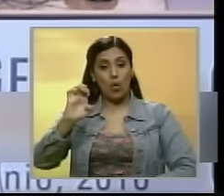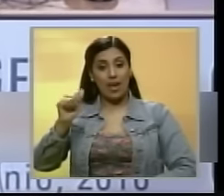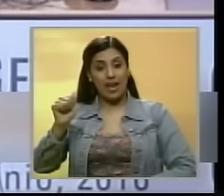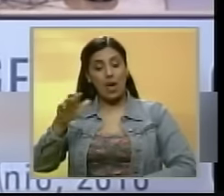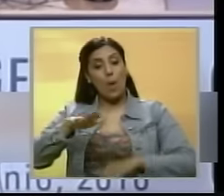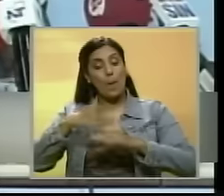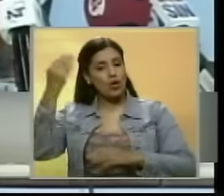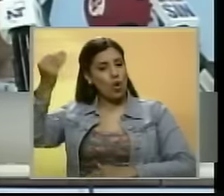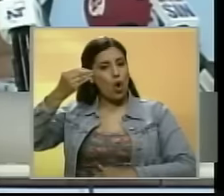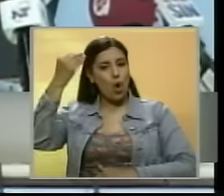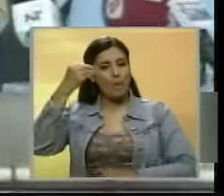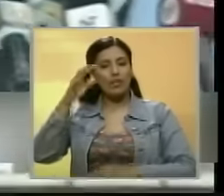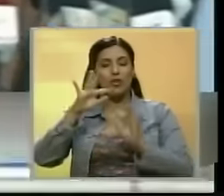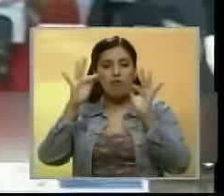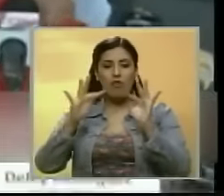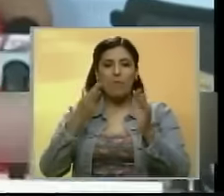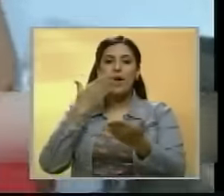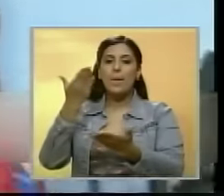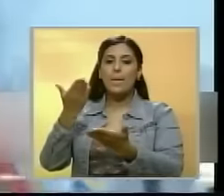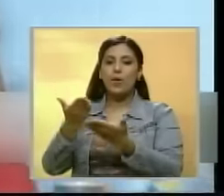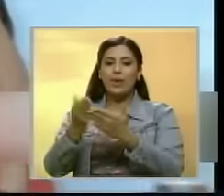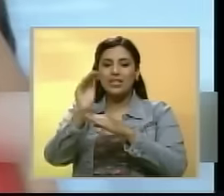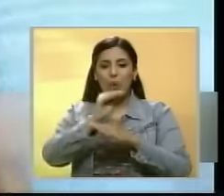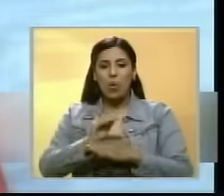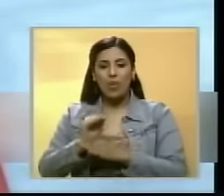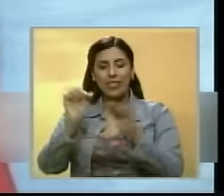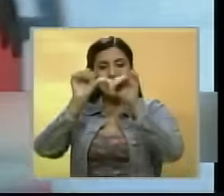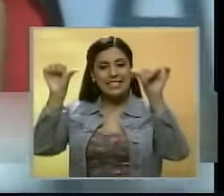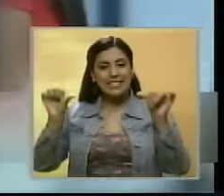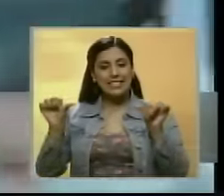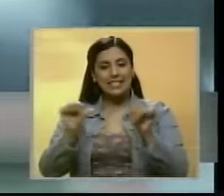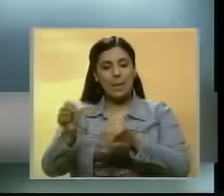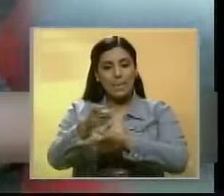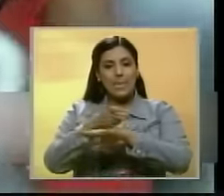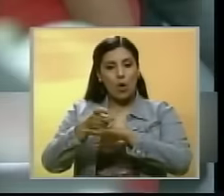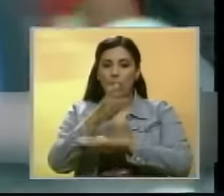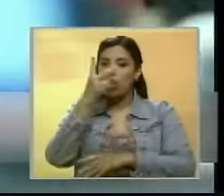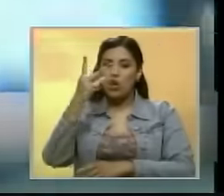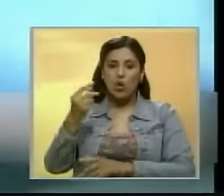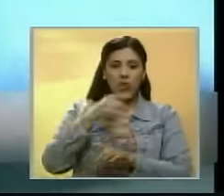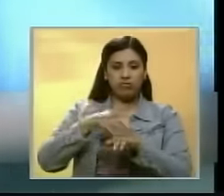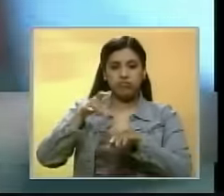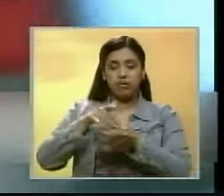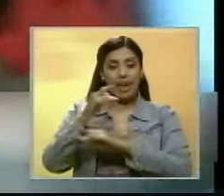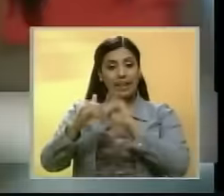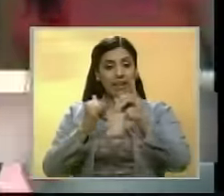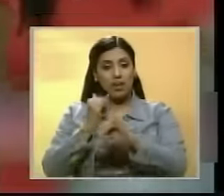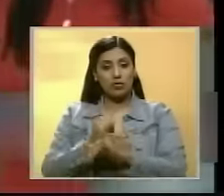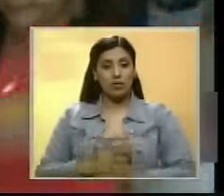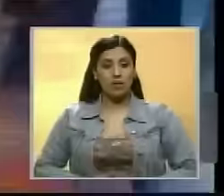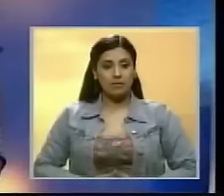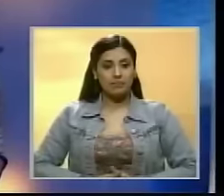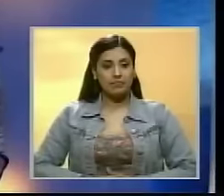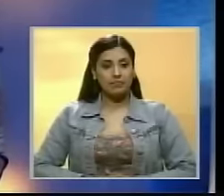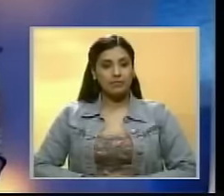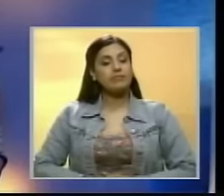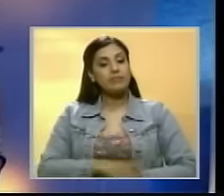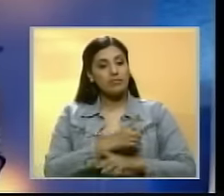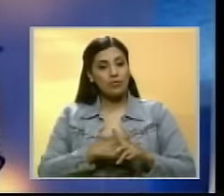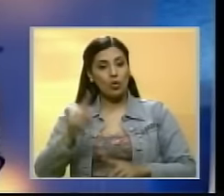Pues en su opinión es un mecanismo que se plantea para resguardar los sistemas de gobierno y no para excluirlos internacionalmente